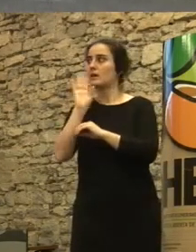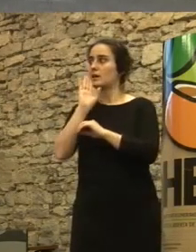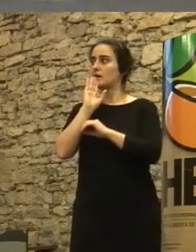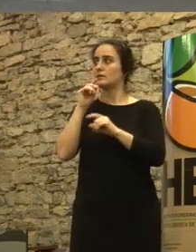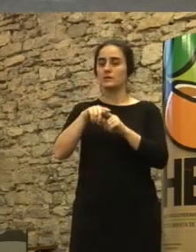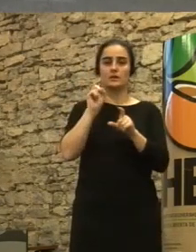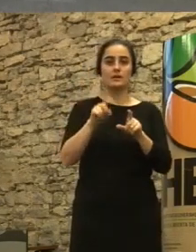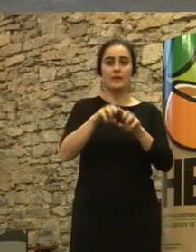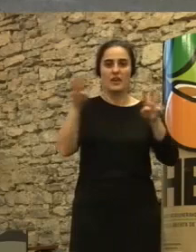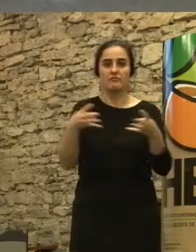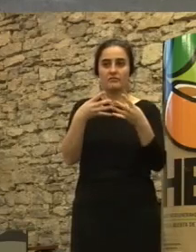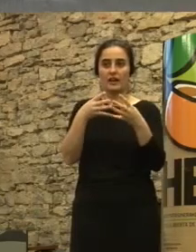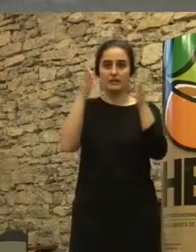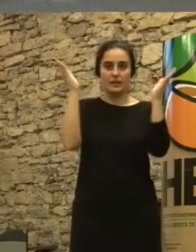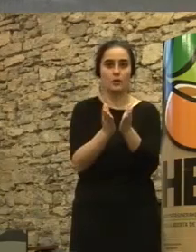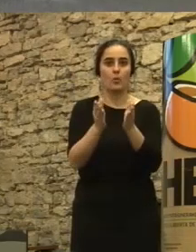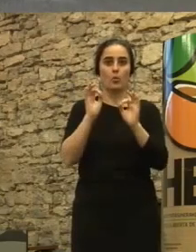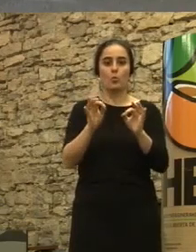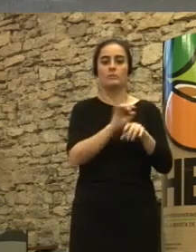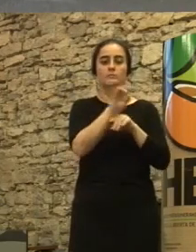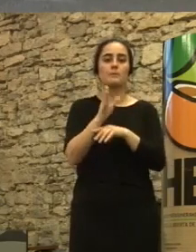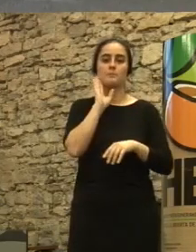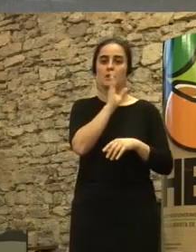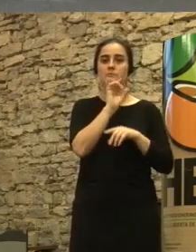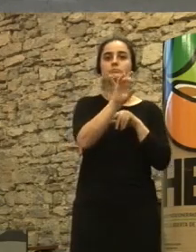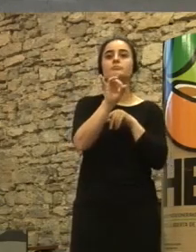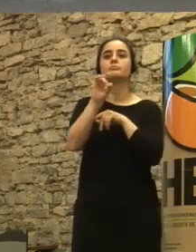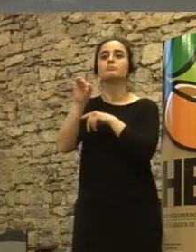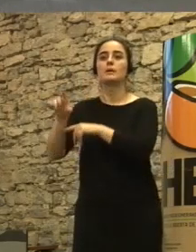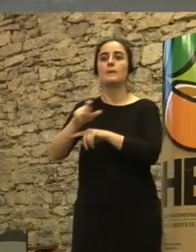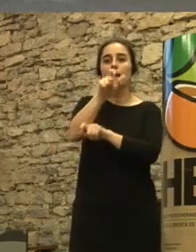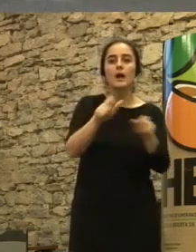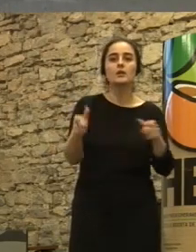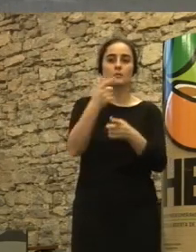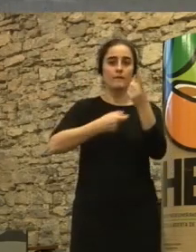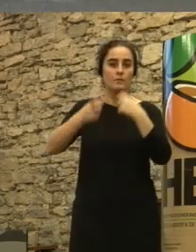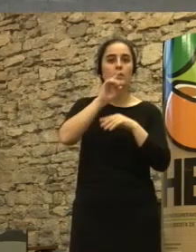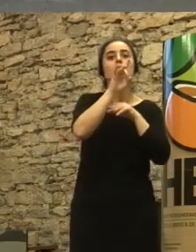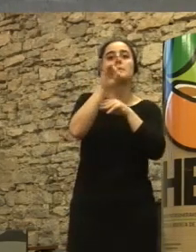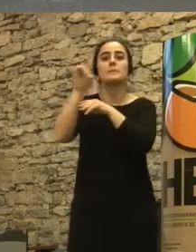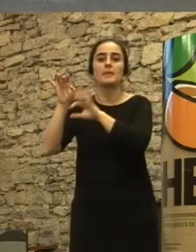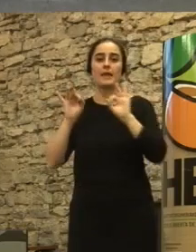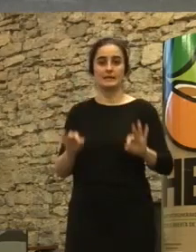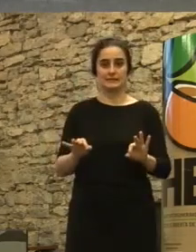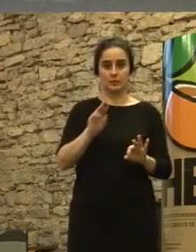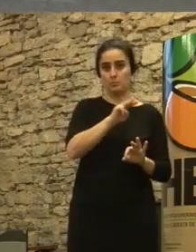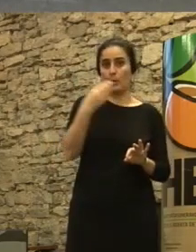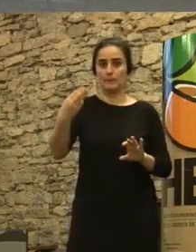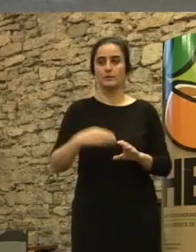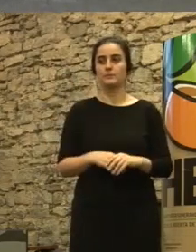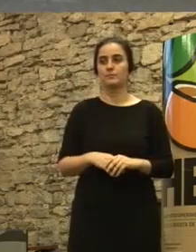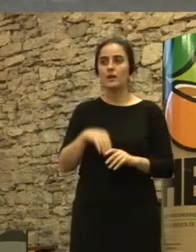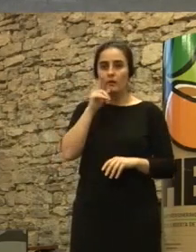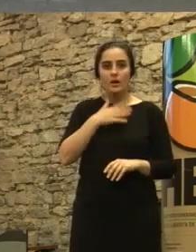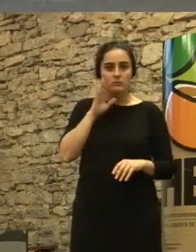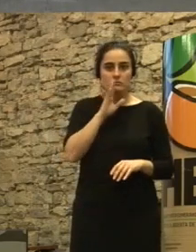años ordenado allí. Bueno, era su forma de conectarse con el mundo, de pasar información, de enterarse cosas, me parece bien. ¿Qué pensáis que hace mi madre